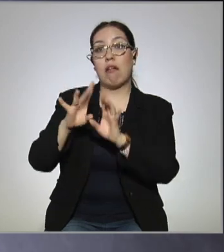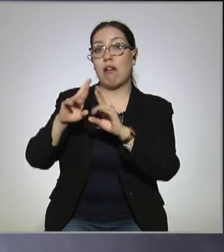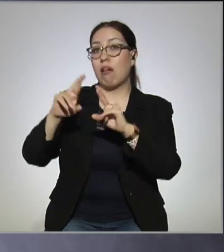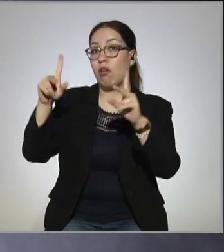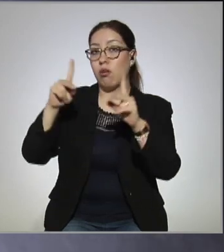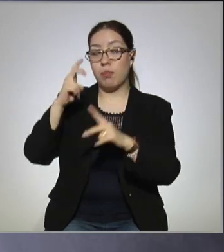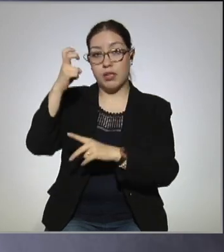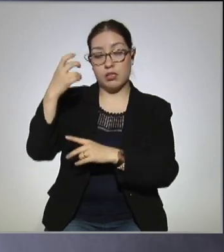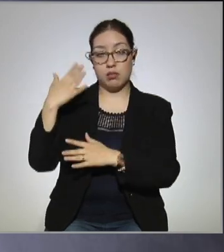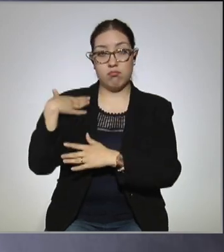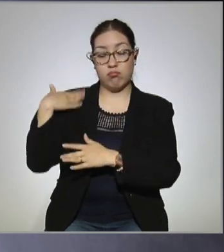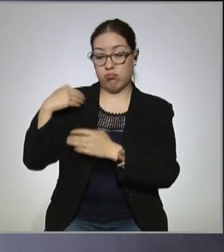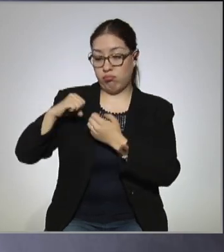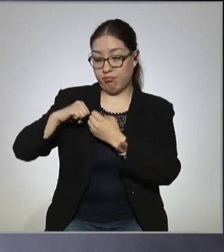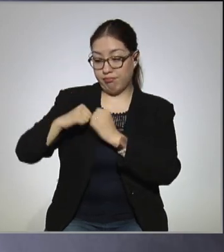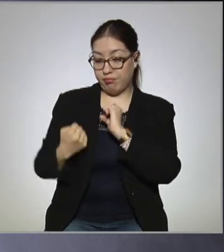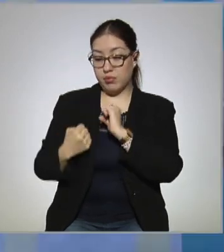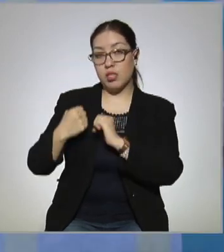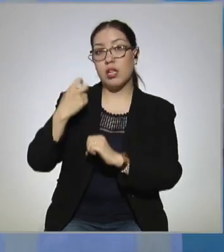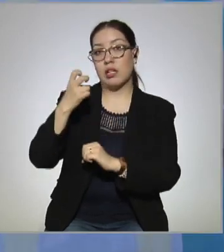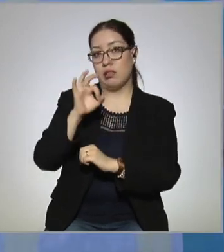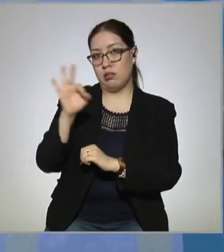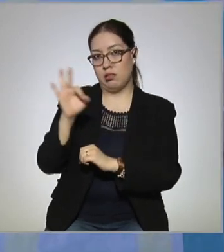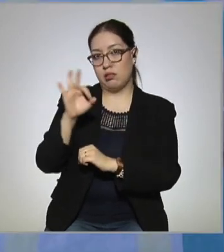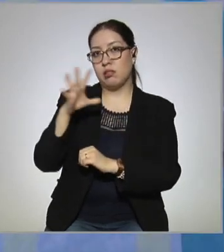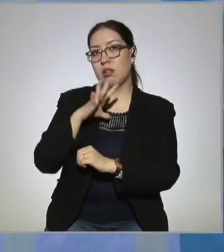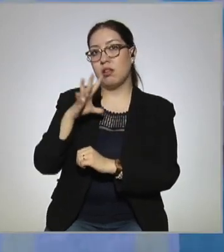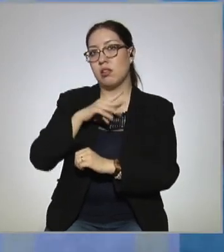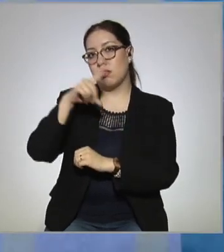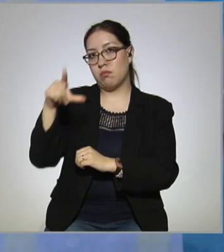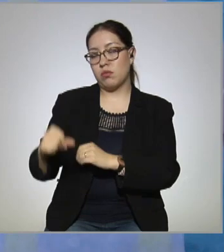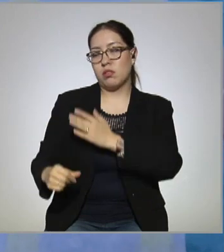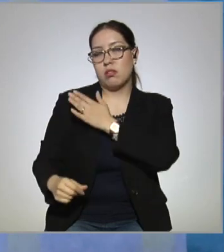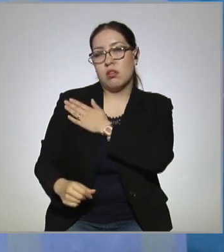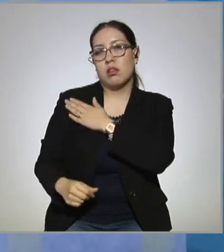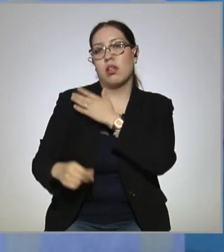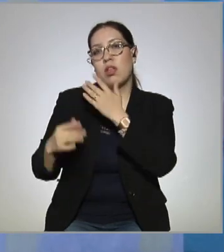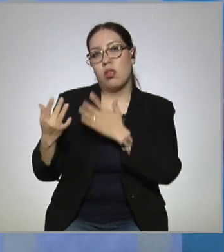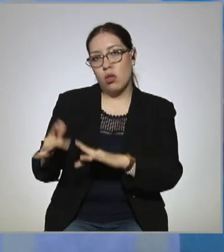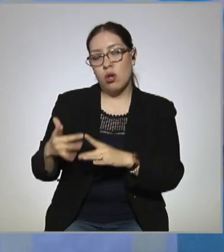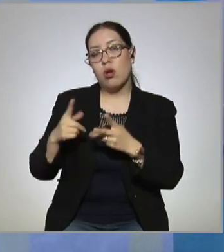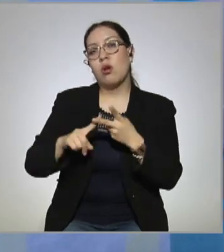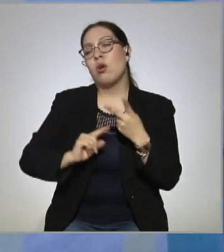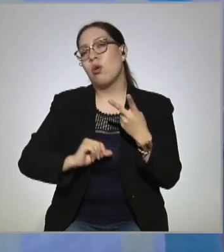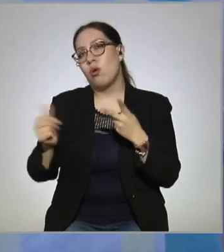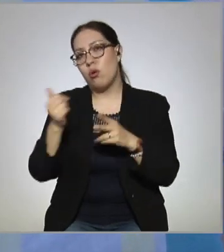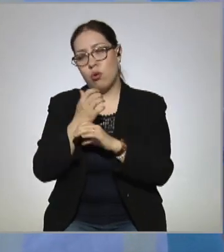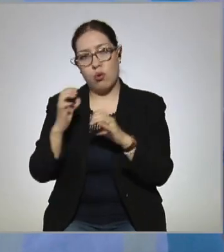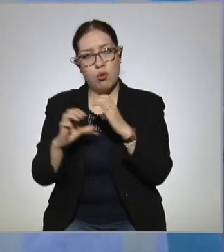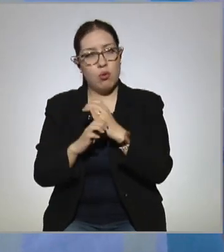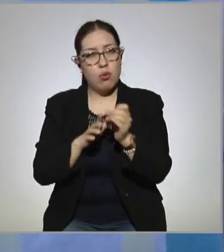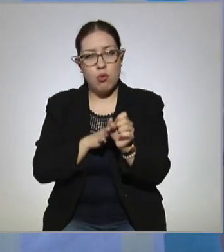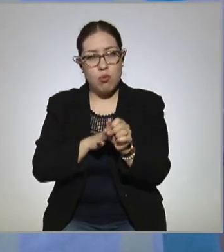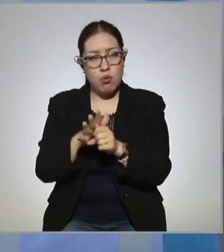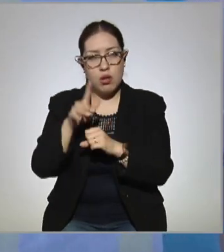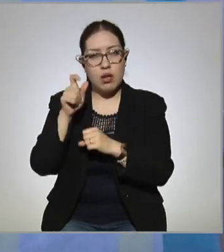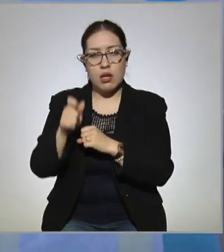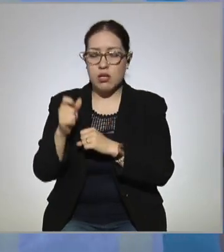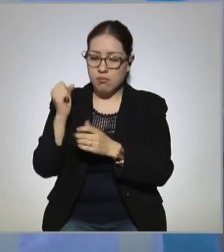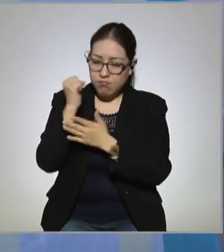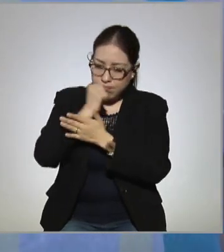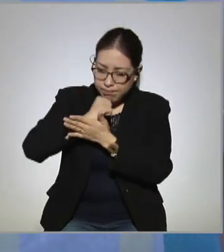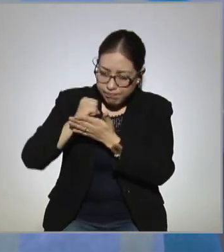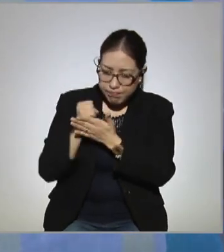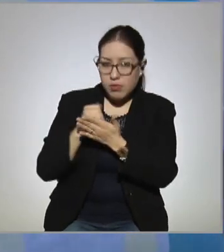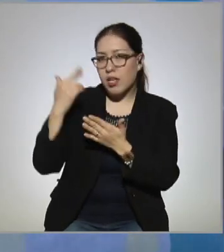mango rotador y que pudieran ser la causa de la lesión del mismo. Otro estudio del cual disponemos es el ultrasonido. Es